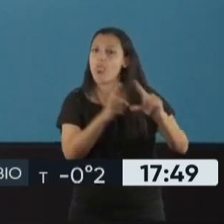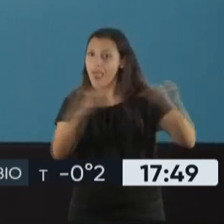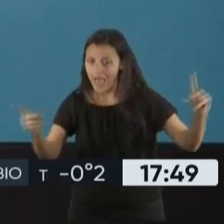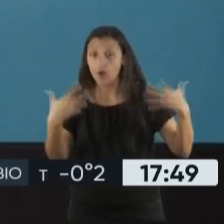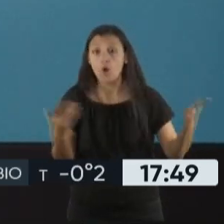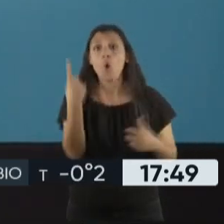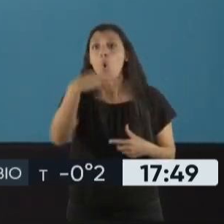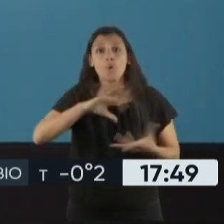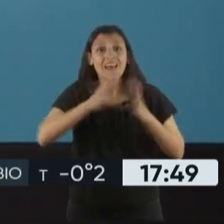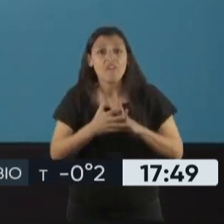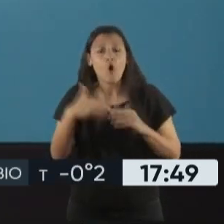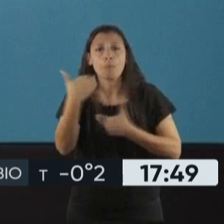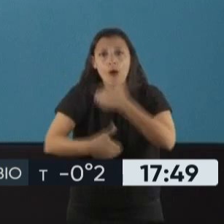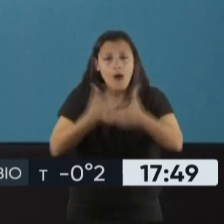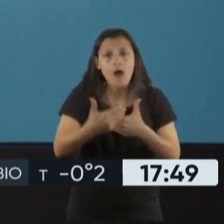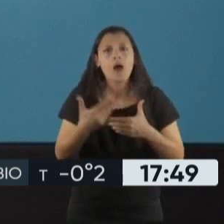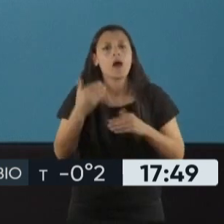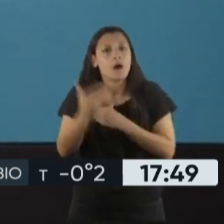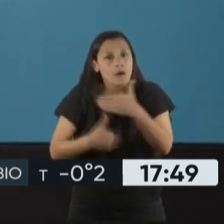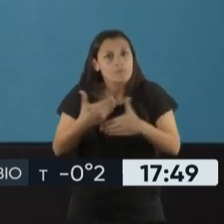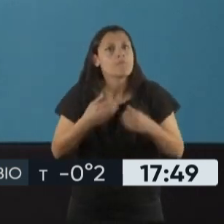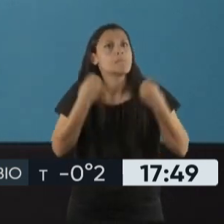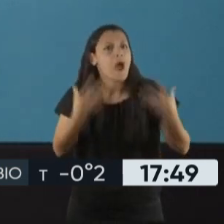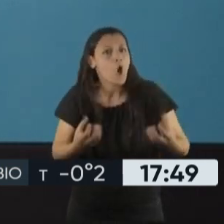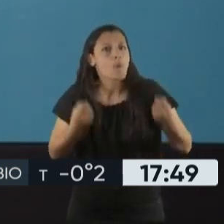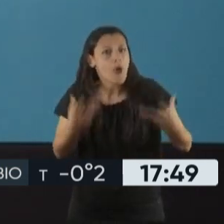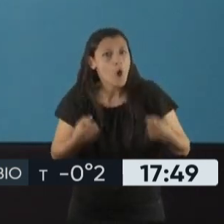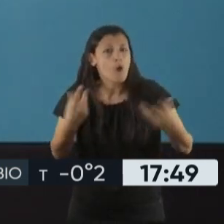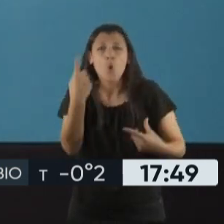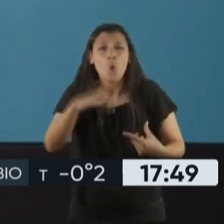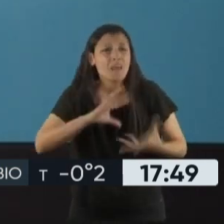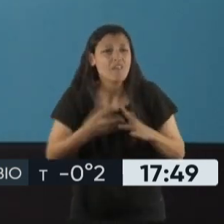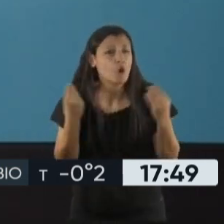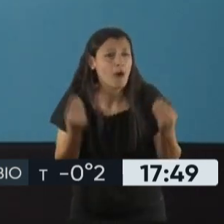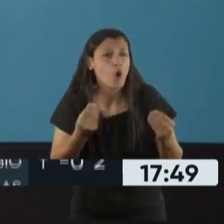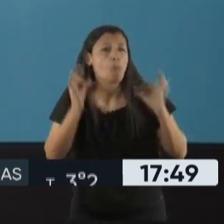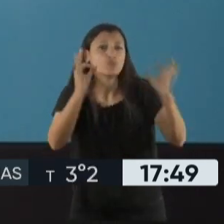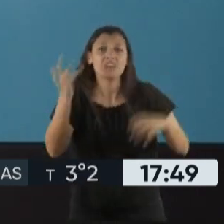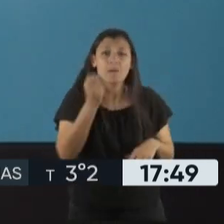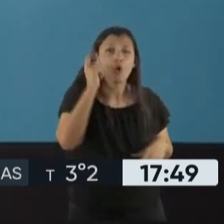forma de sostener un crecimiento que signifique progreso